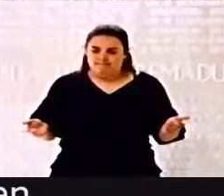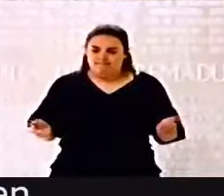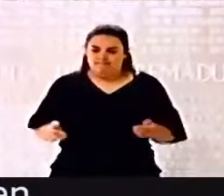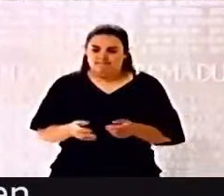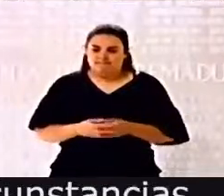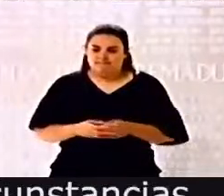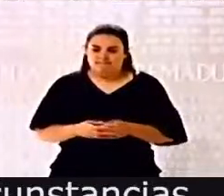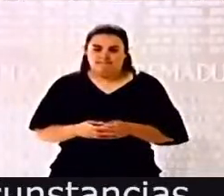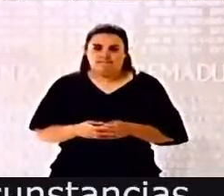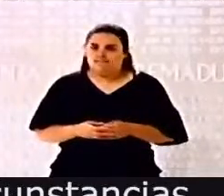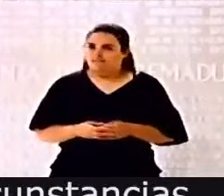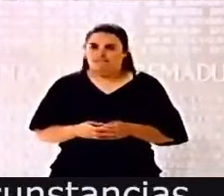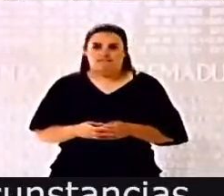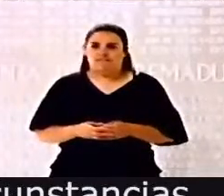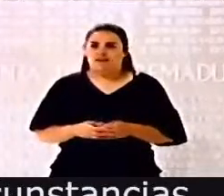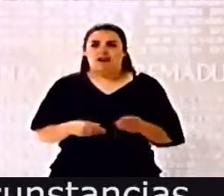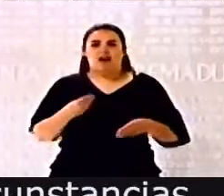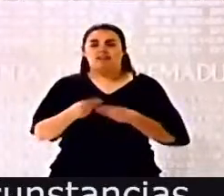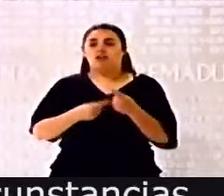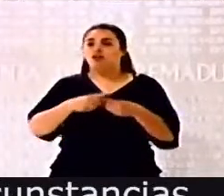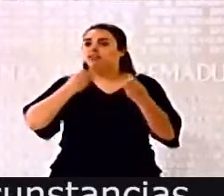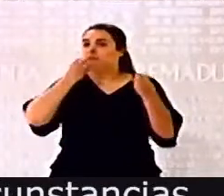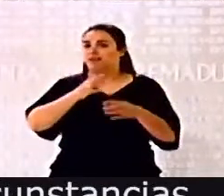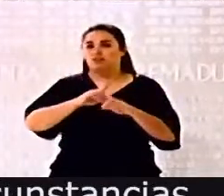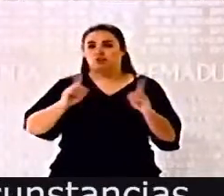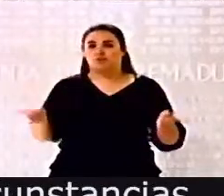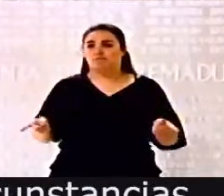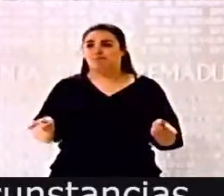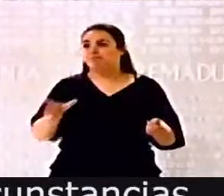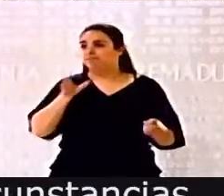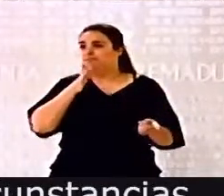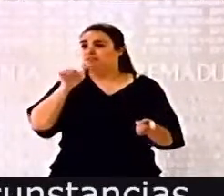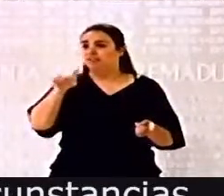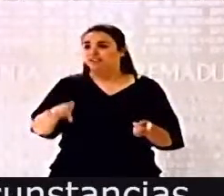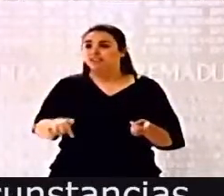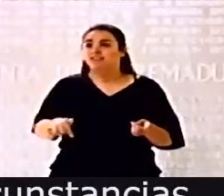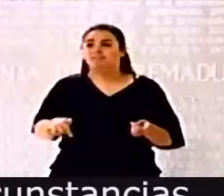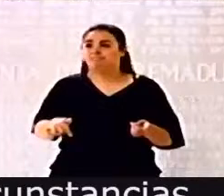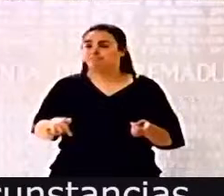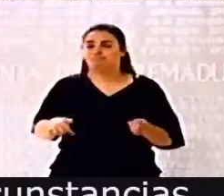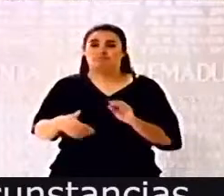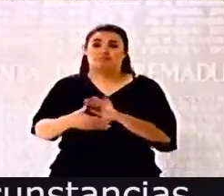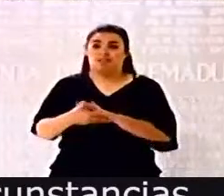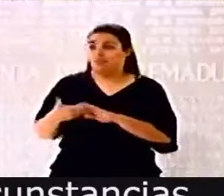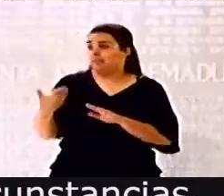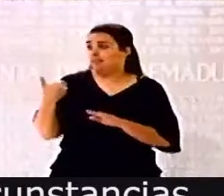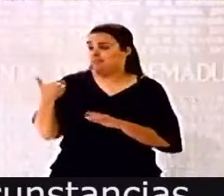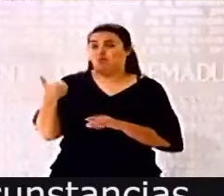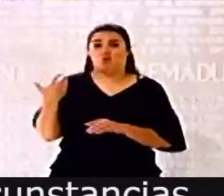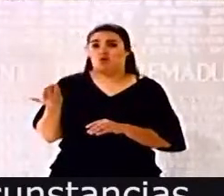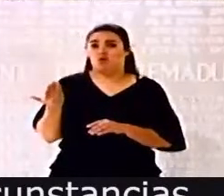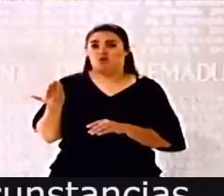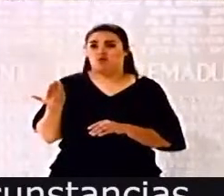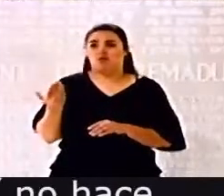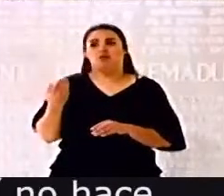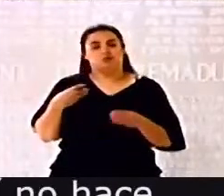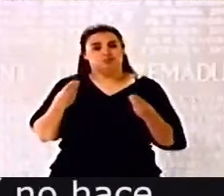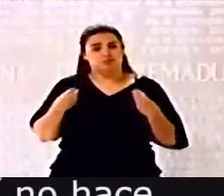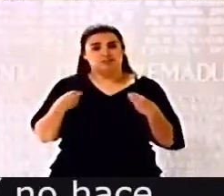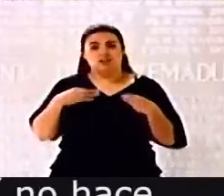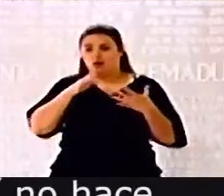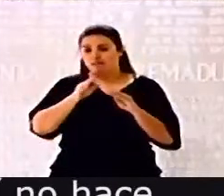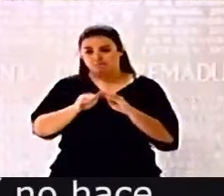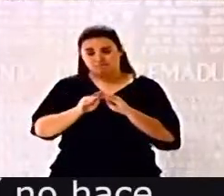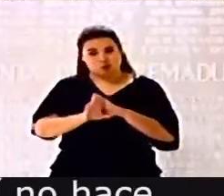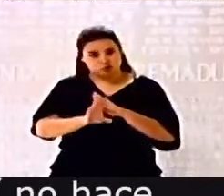pues no estaremos haciendo las cosas bien, porque aquí no hace tiempo hemos vivido y estamos viviendo